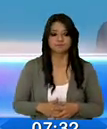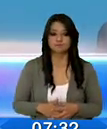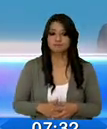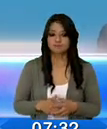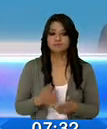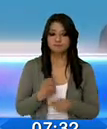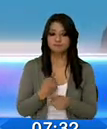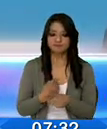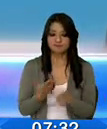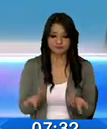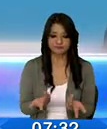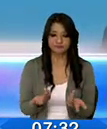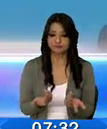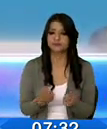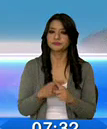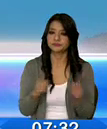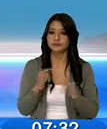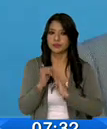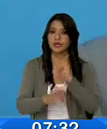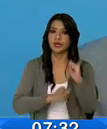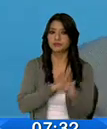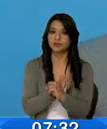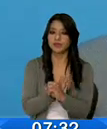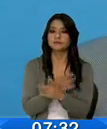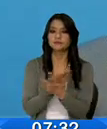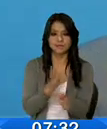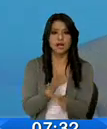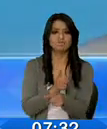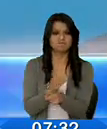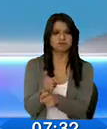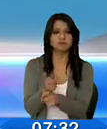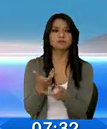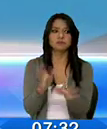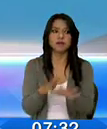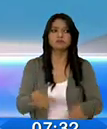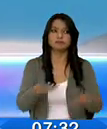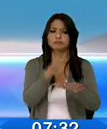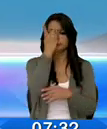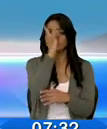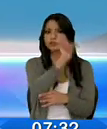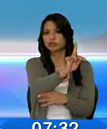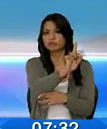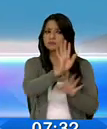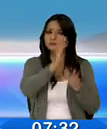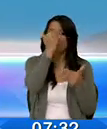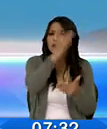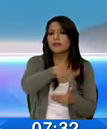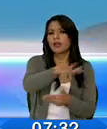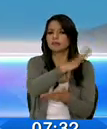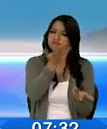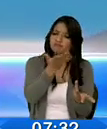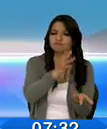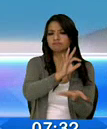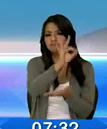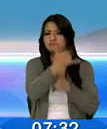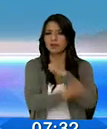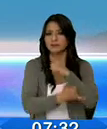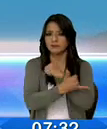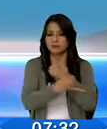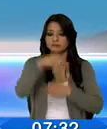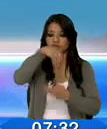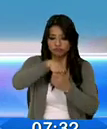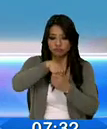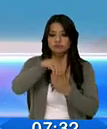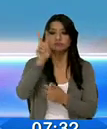hay una serie de presiones a nivel internacional y medidas diplomáticas que se están tomando, no solamente dentro de